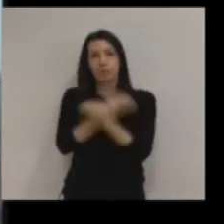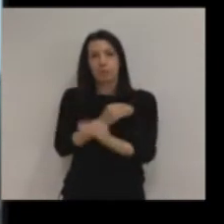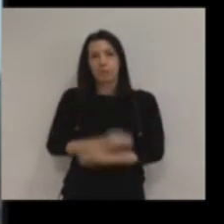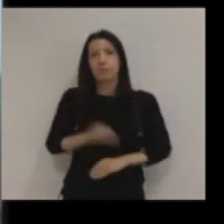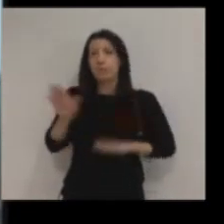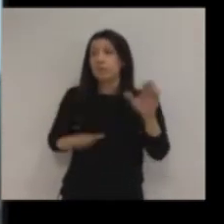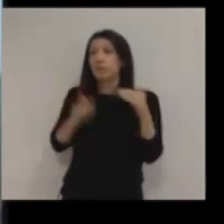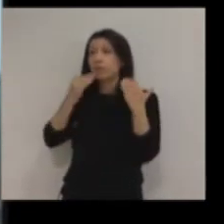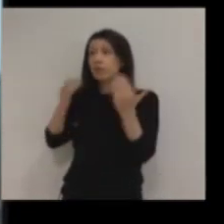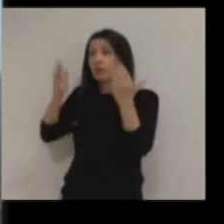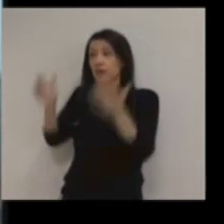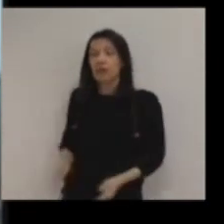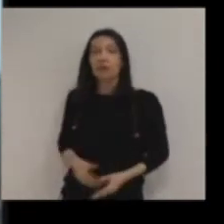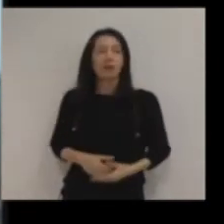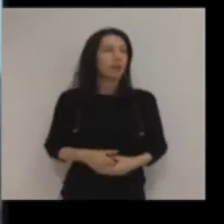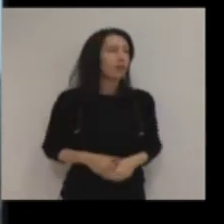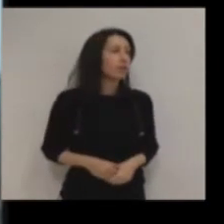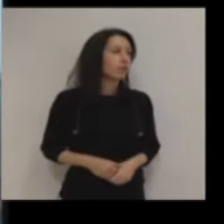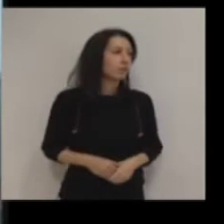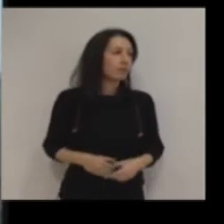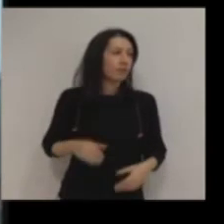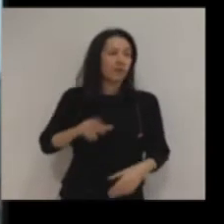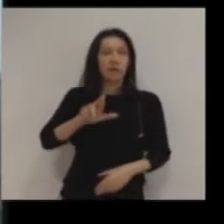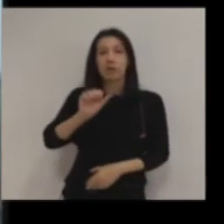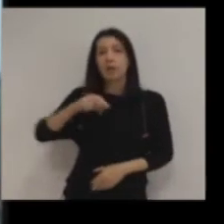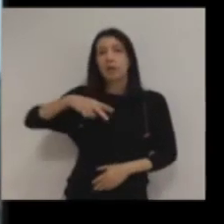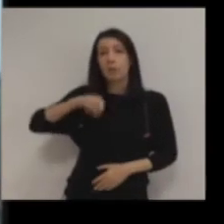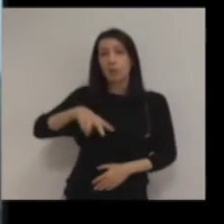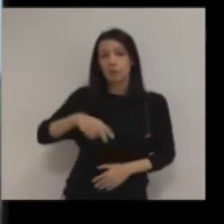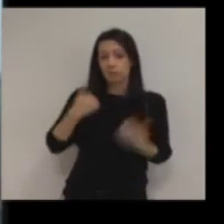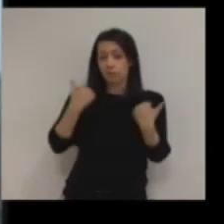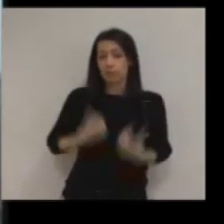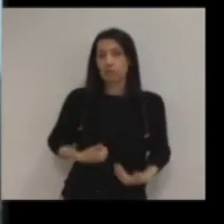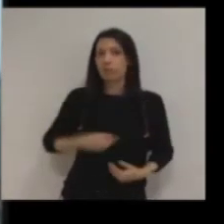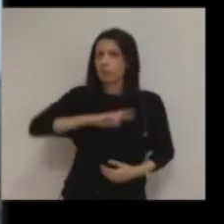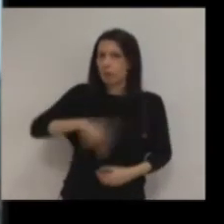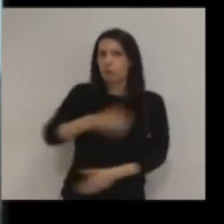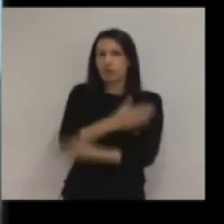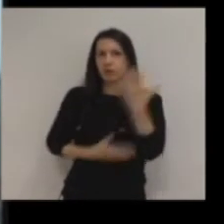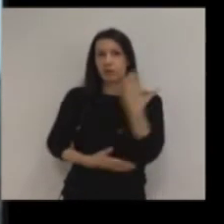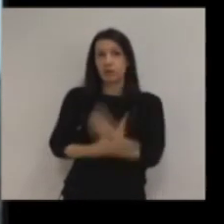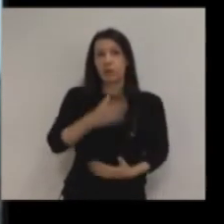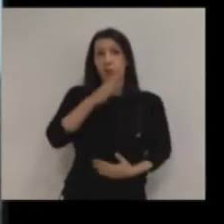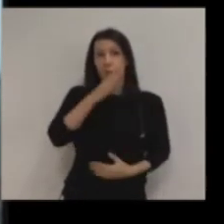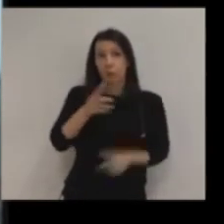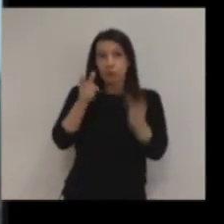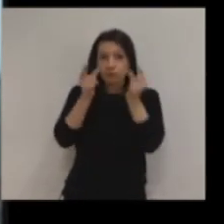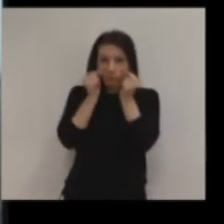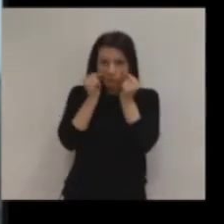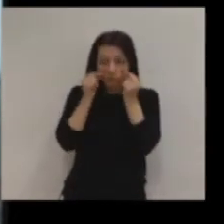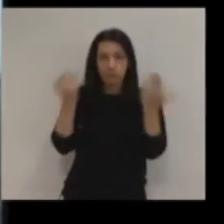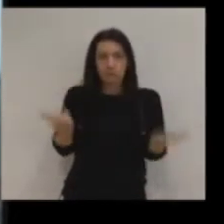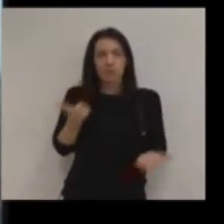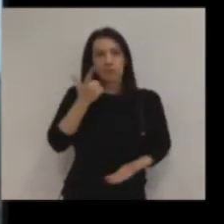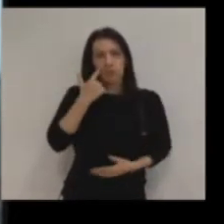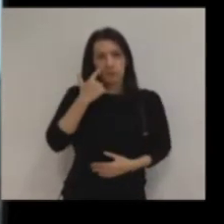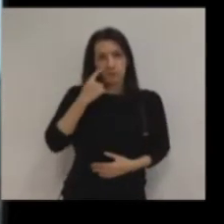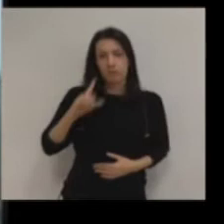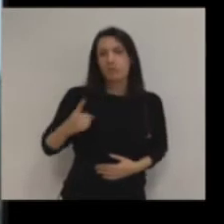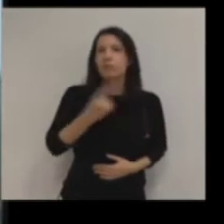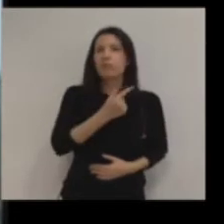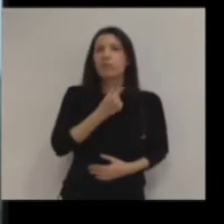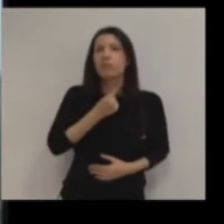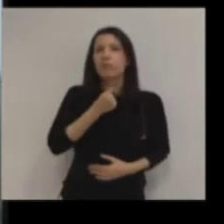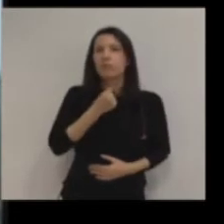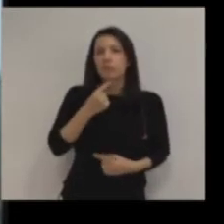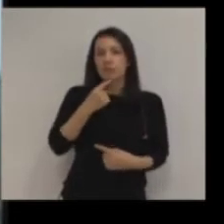Rocío. Ramón, tienes que comentar. Como persona con discapacidad que soy también, por mi baja visión. A ver, lo primero que me gustaría decir